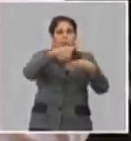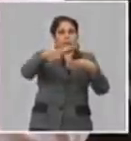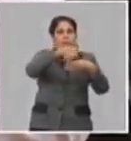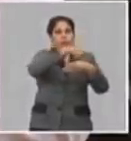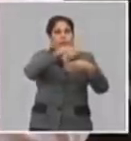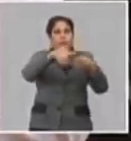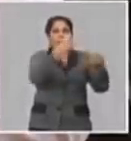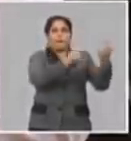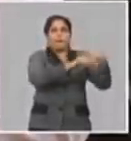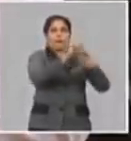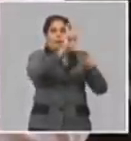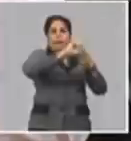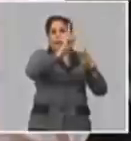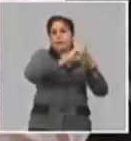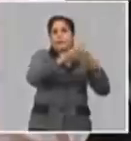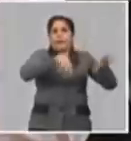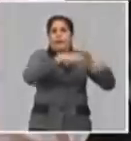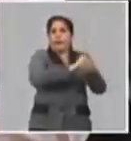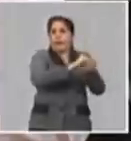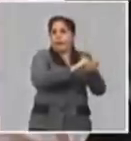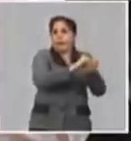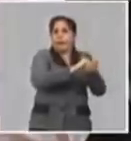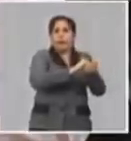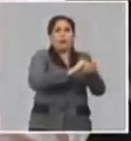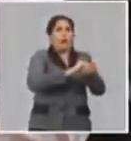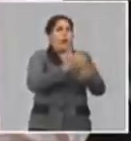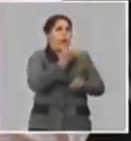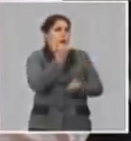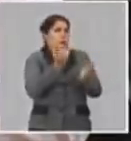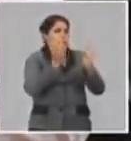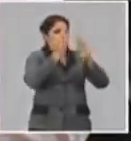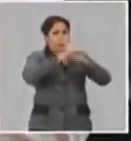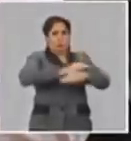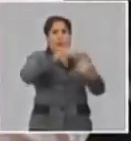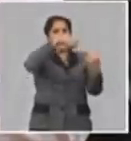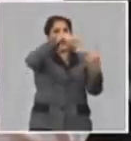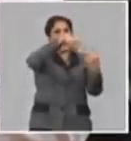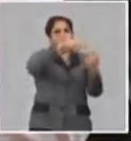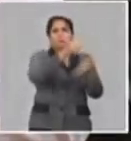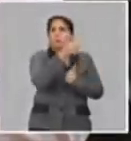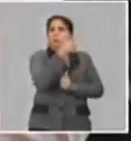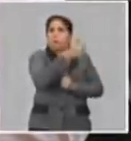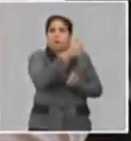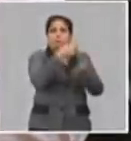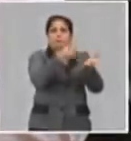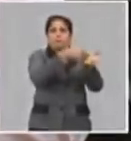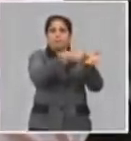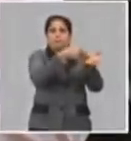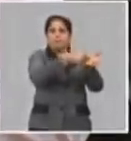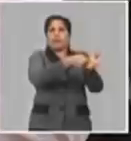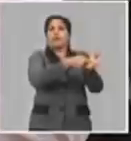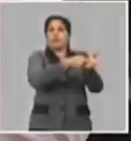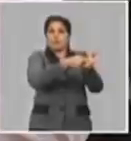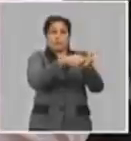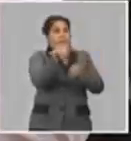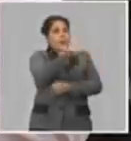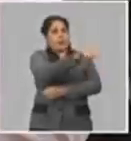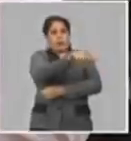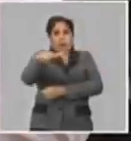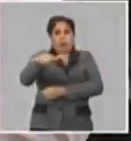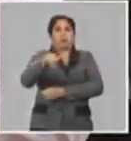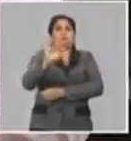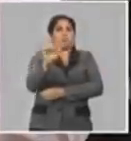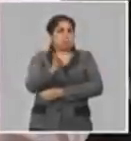de electrodomésticos, que no hemos tenido fallo en la transmisión de datos para los pagos. Aquí lo estamos haciendo en igualdad de